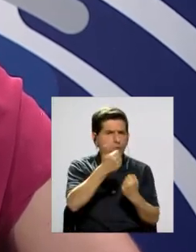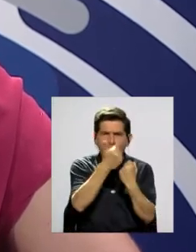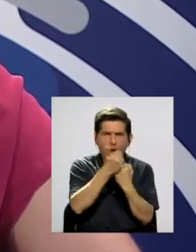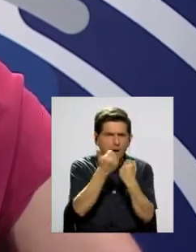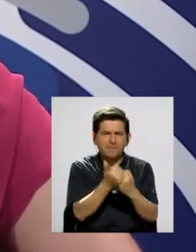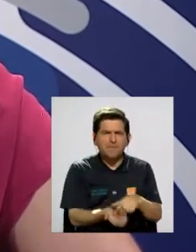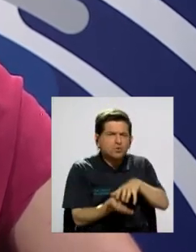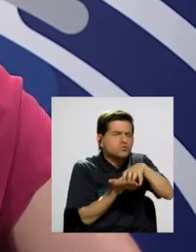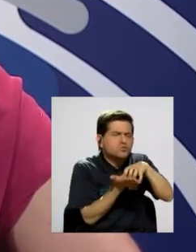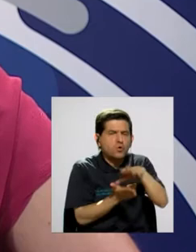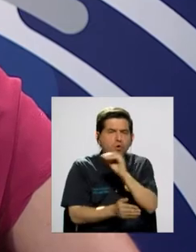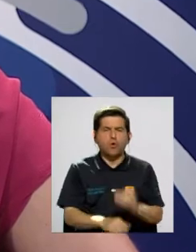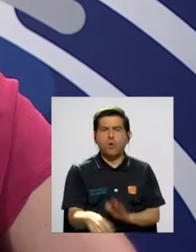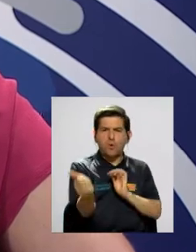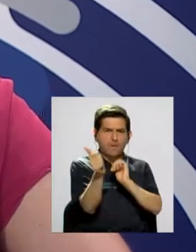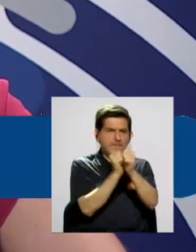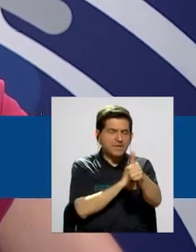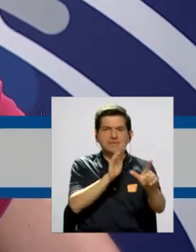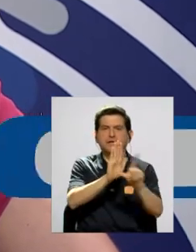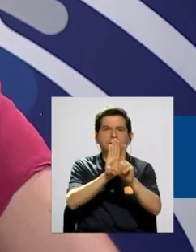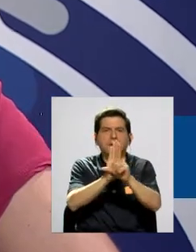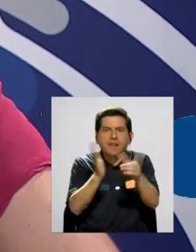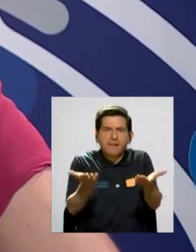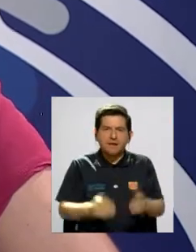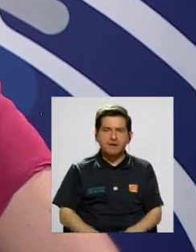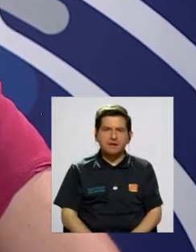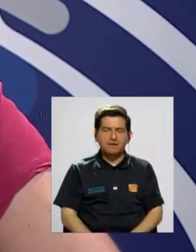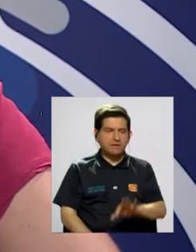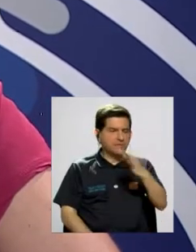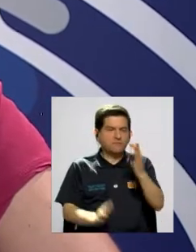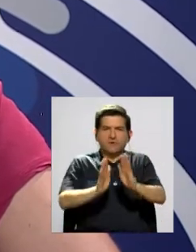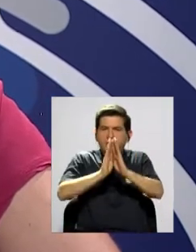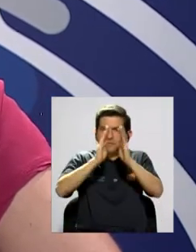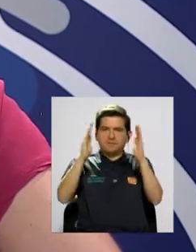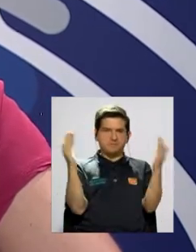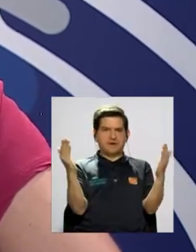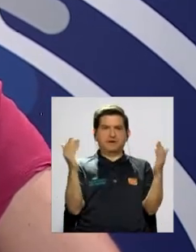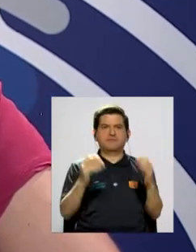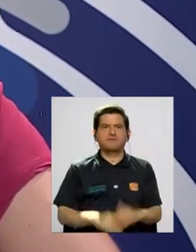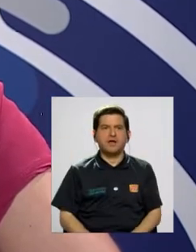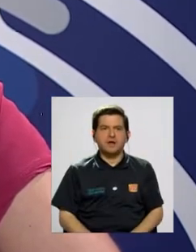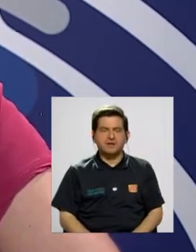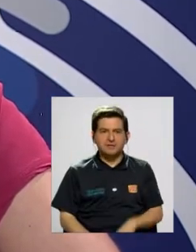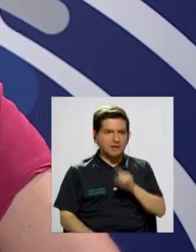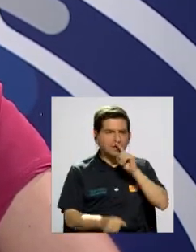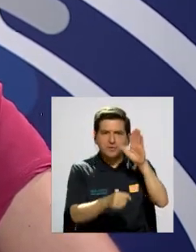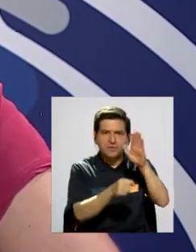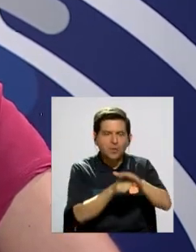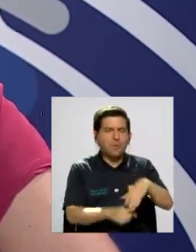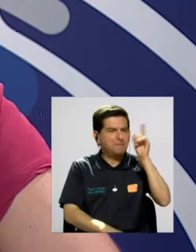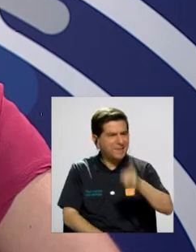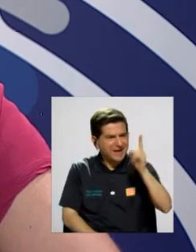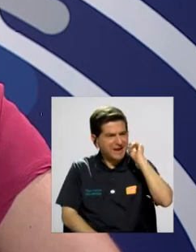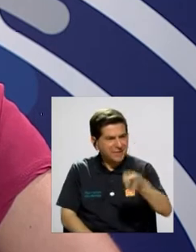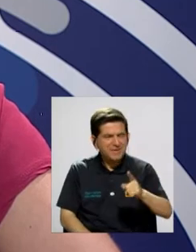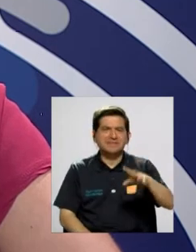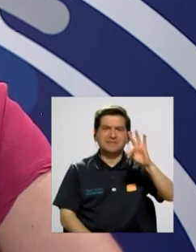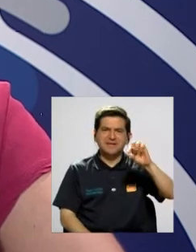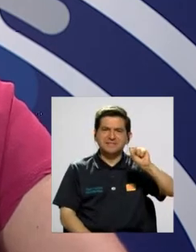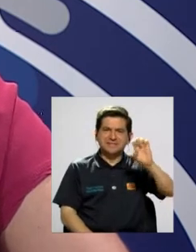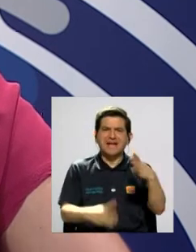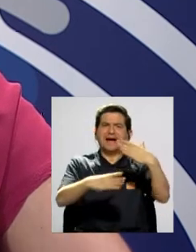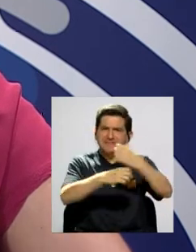ha transgredido la legislación, abiertamente, digamos, incumplido las advertencias que ha hecho el